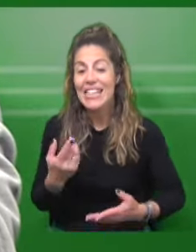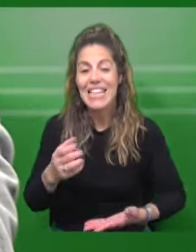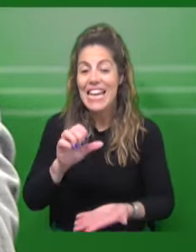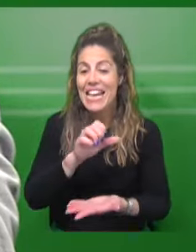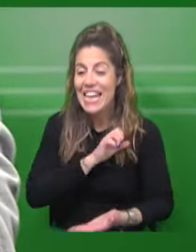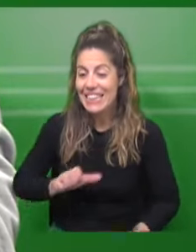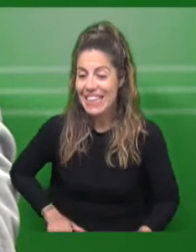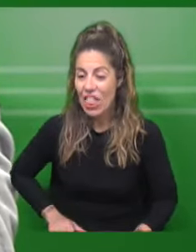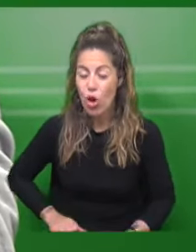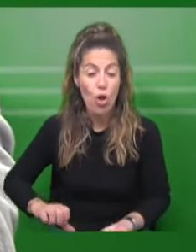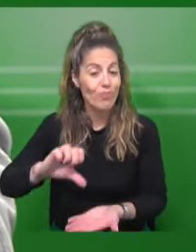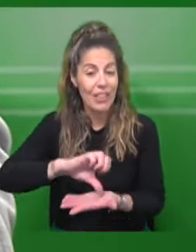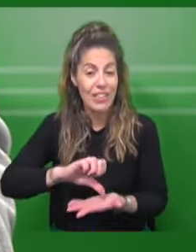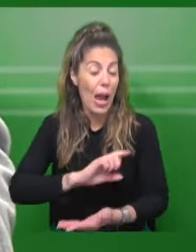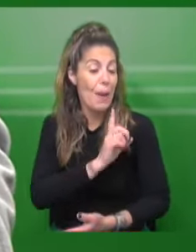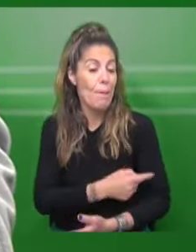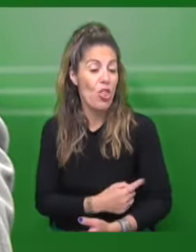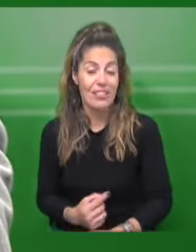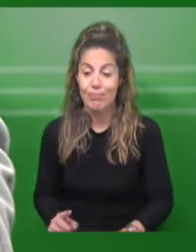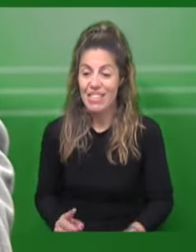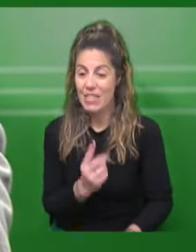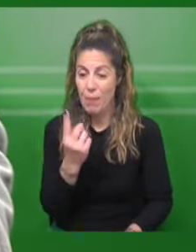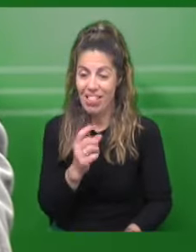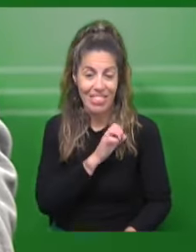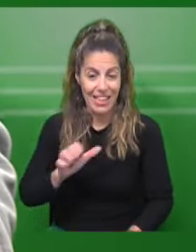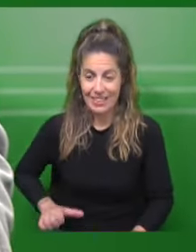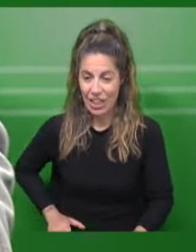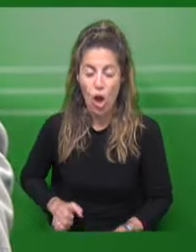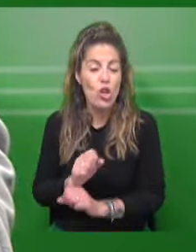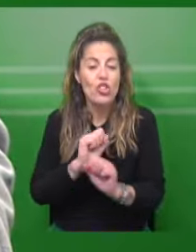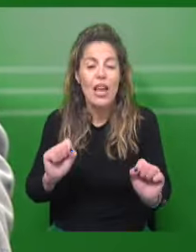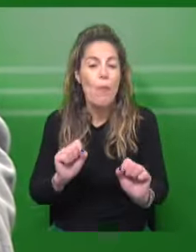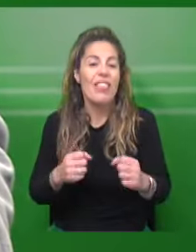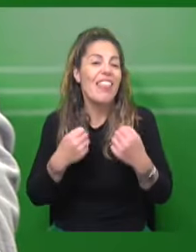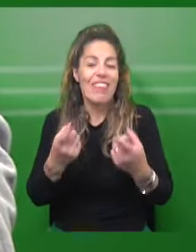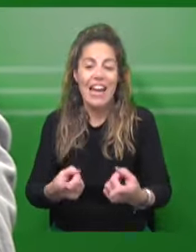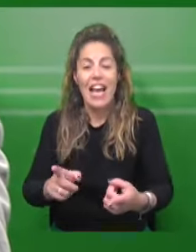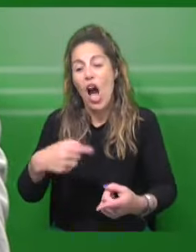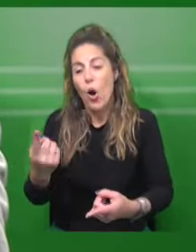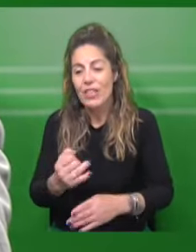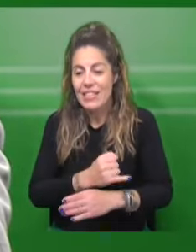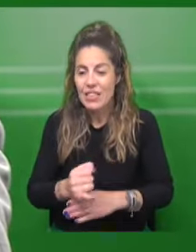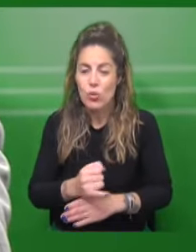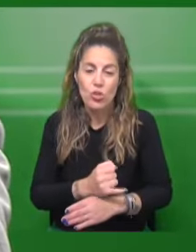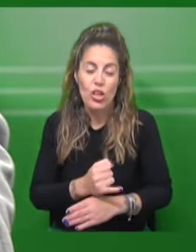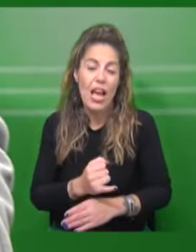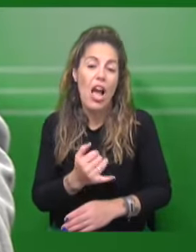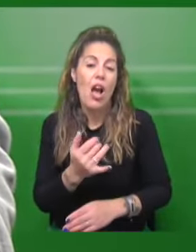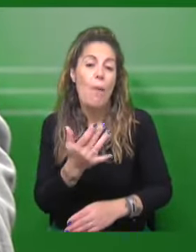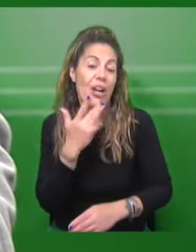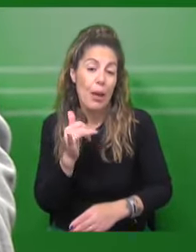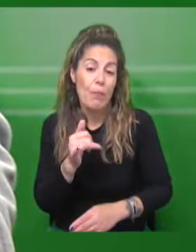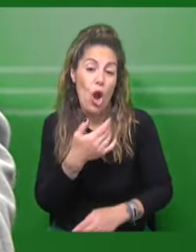sea en el poder central del estado y por lo tanto no se la pueden delegar ni siquiera a otras instituciones como los gobiernos locales